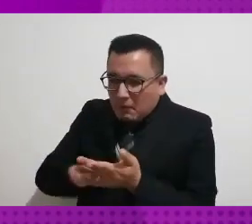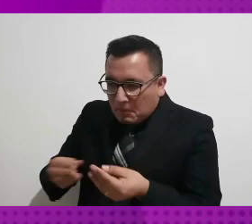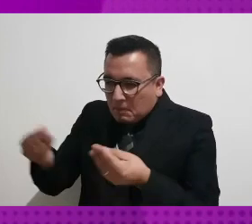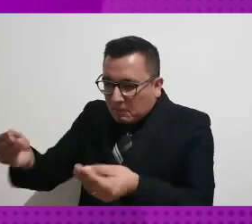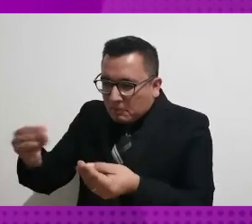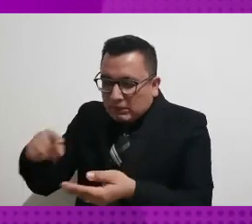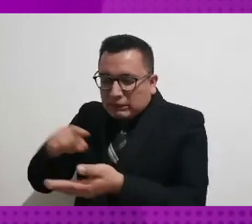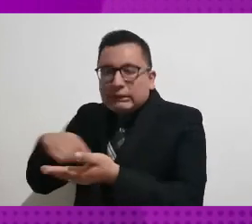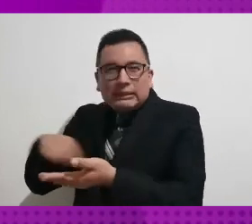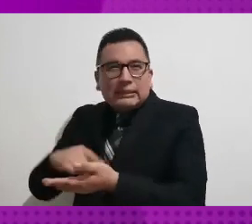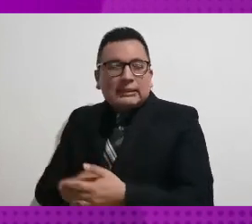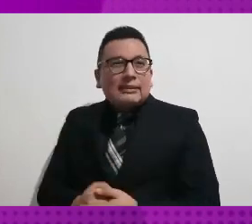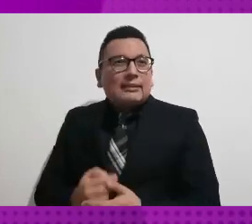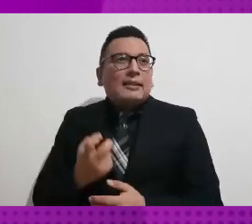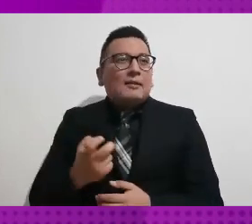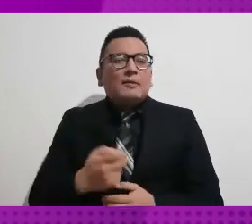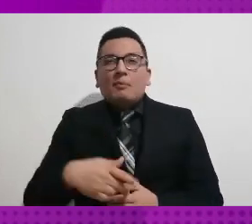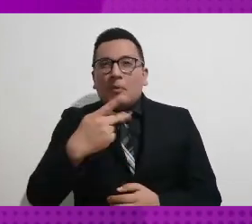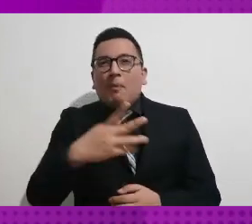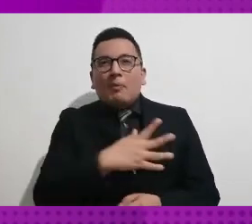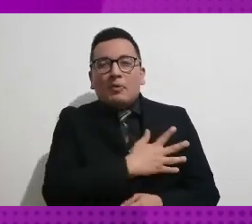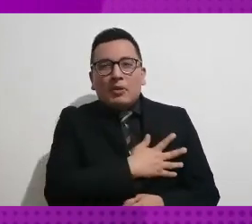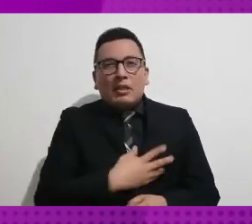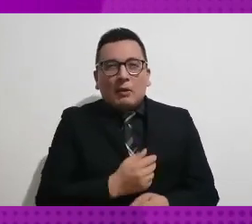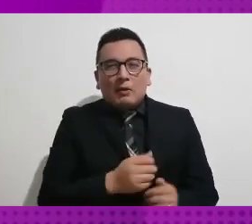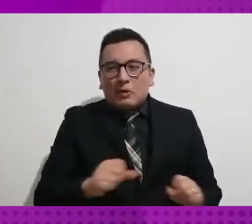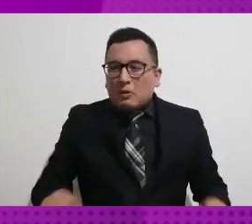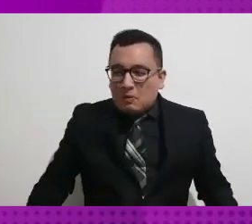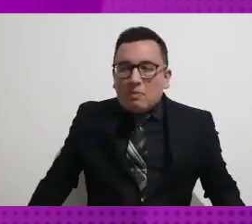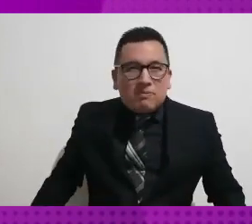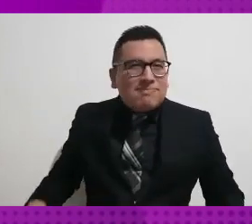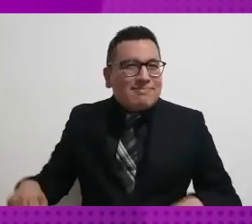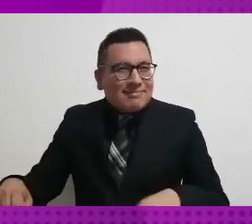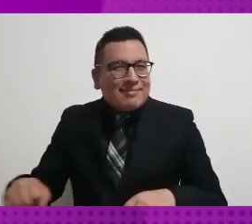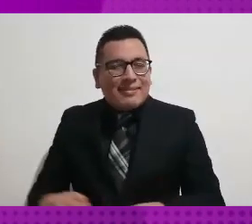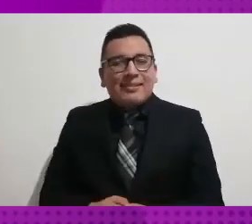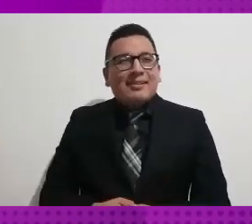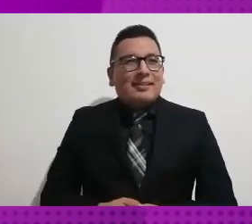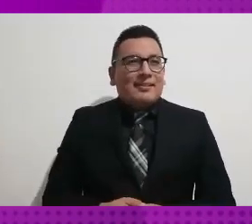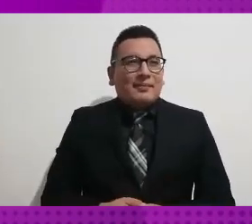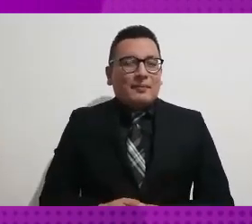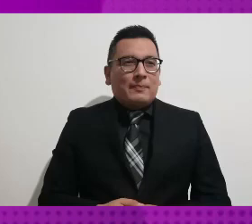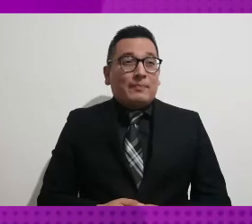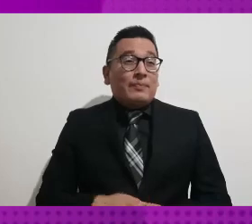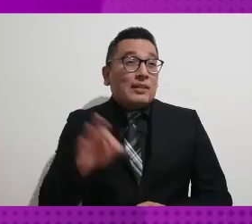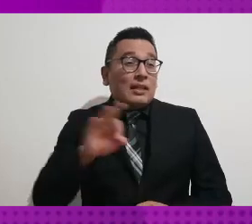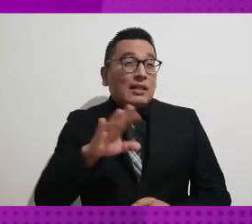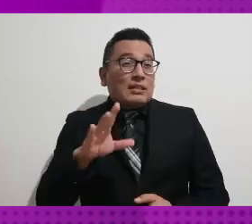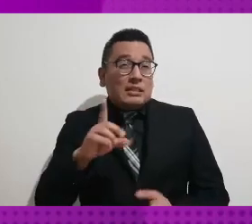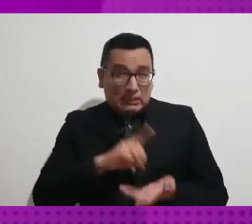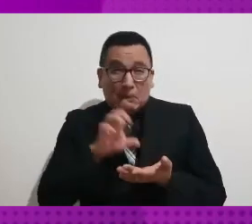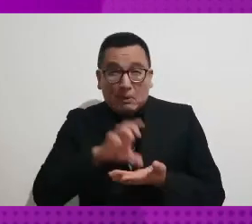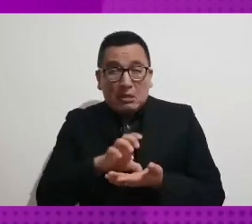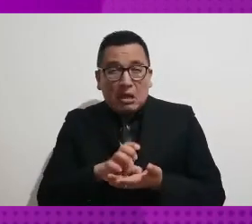están preparados cada vez más para recibirlo si tengan alguna